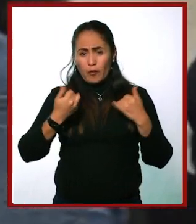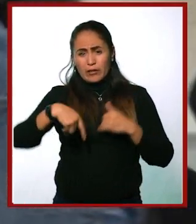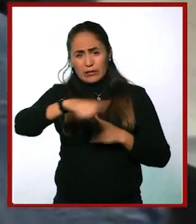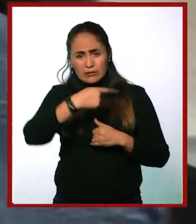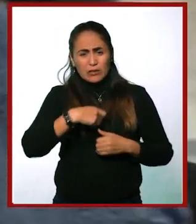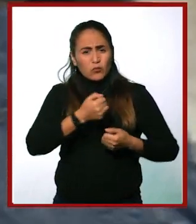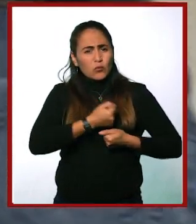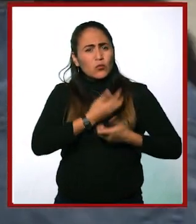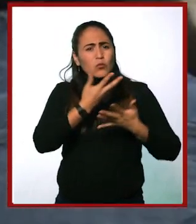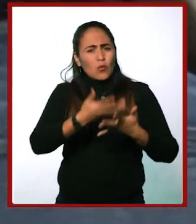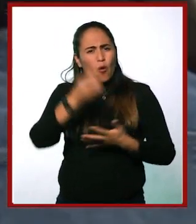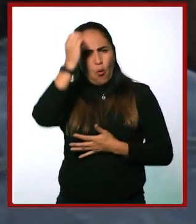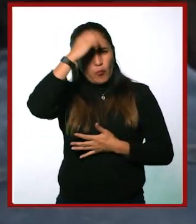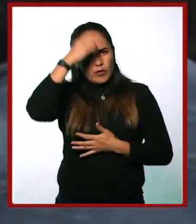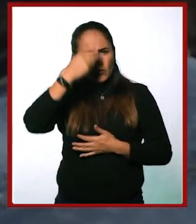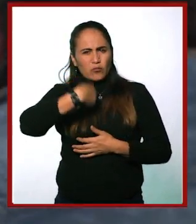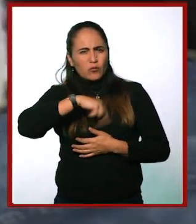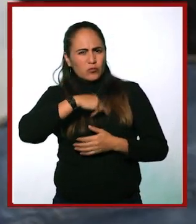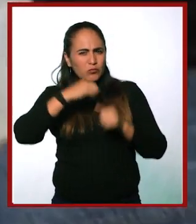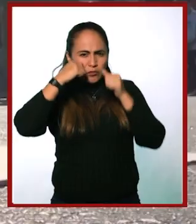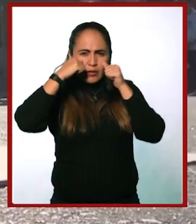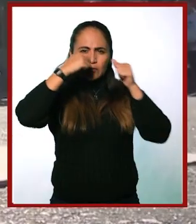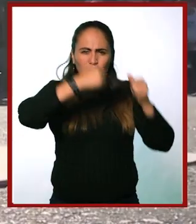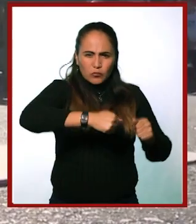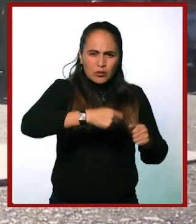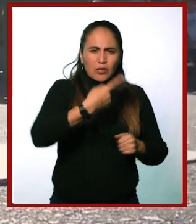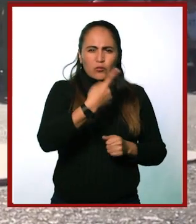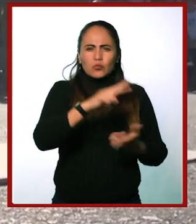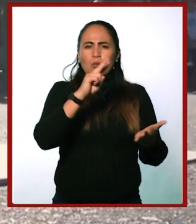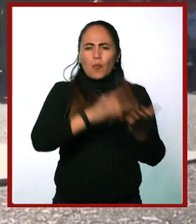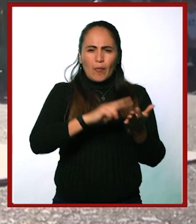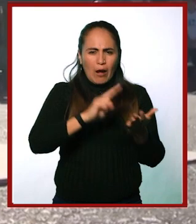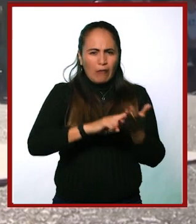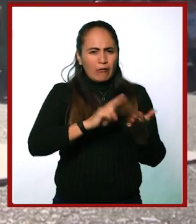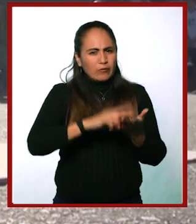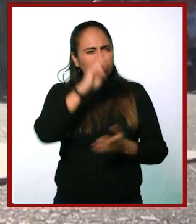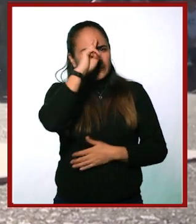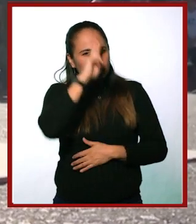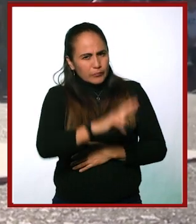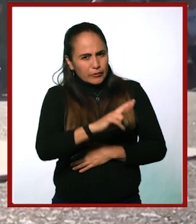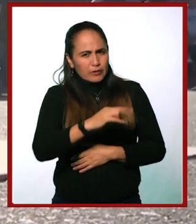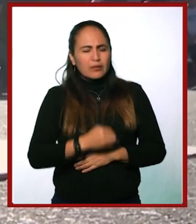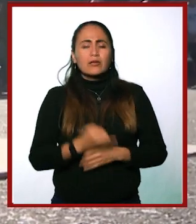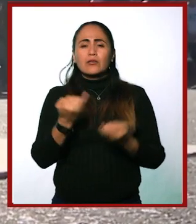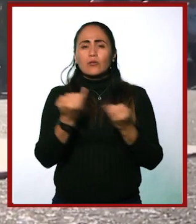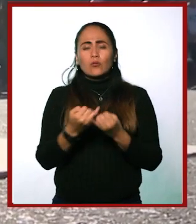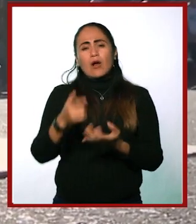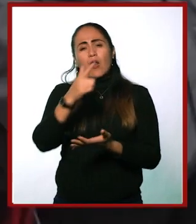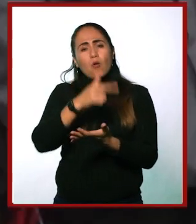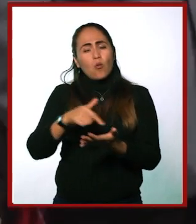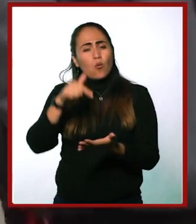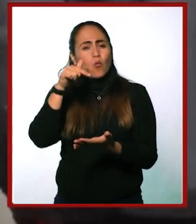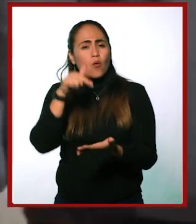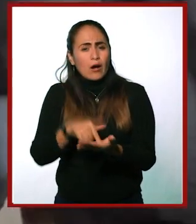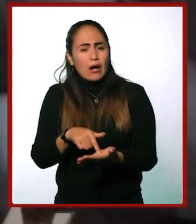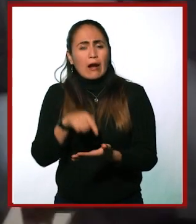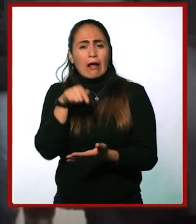escucharlos, respetar su dignidad, promover espacios en donde efectivamente puedan